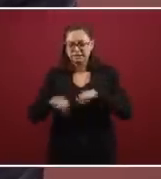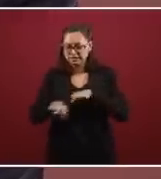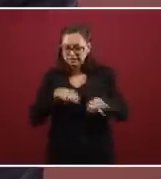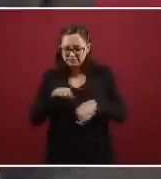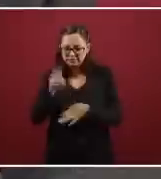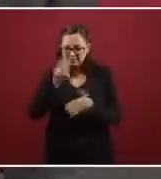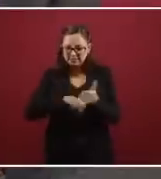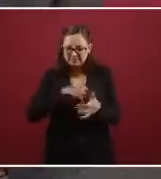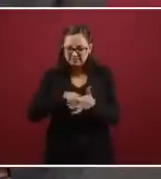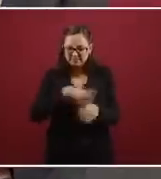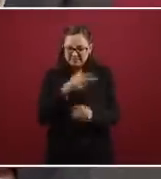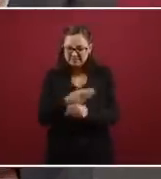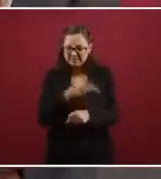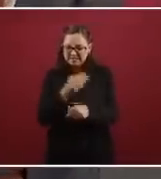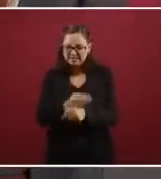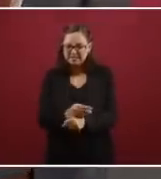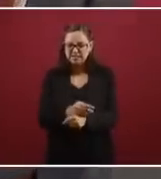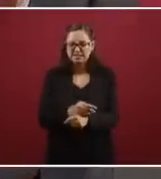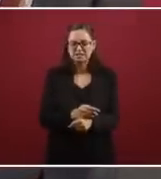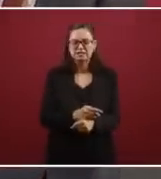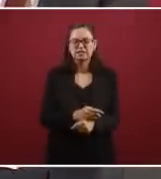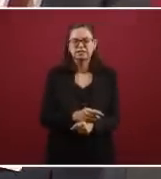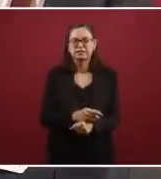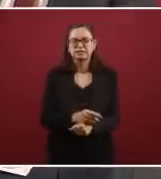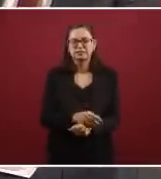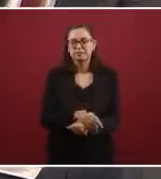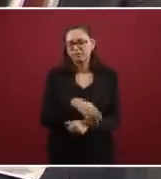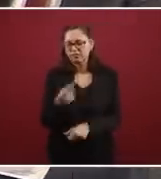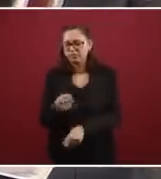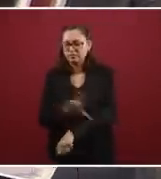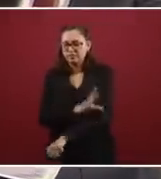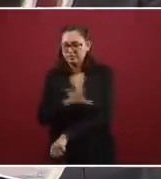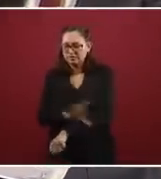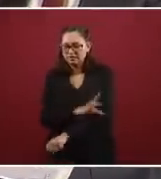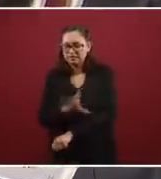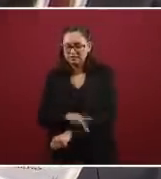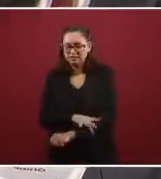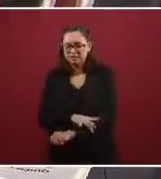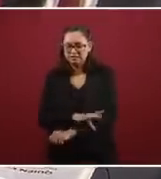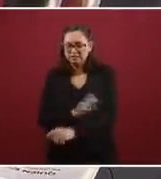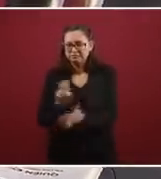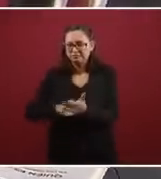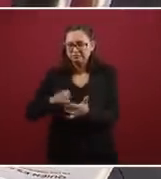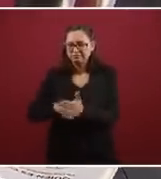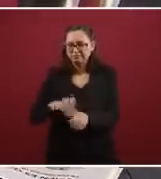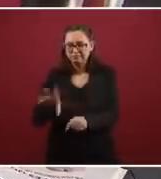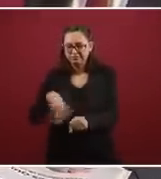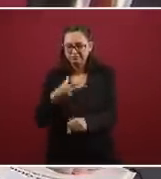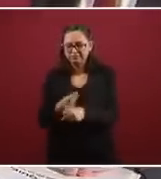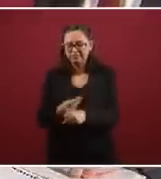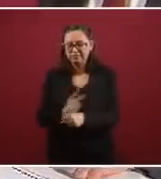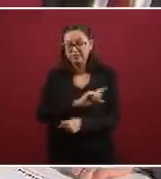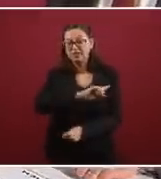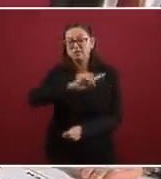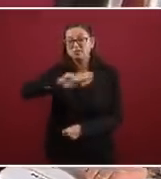laborales y reformas energéticas y luego